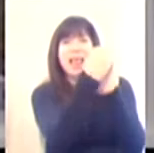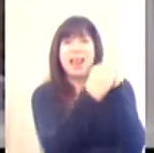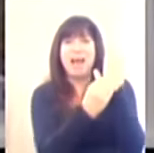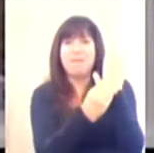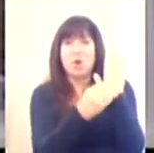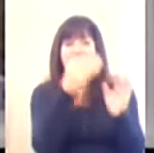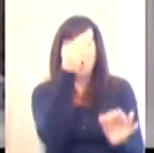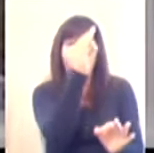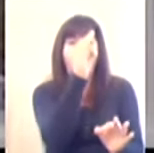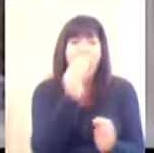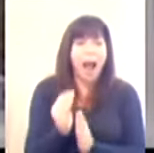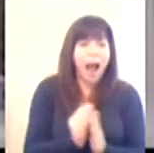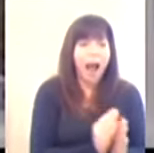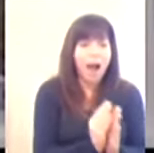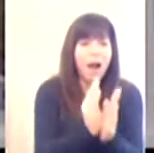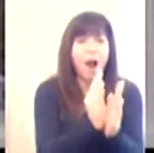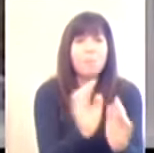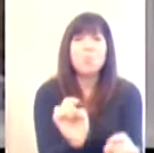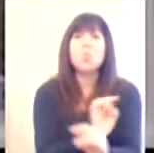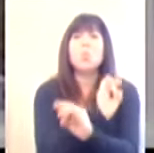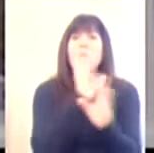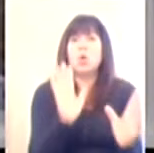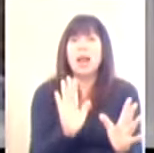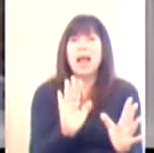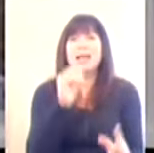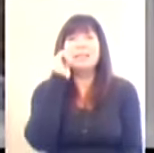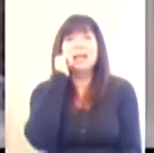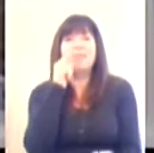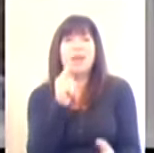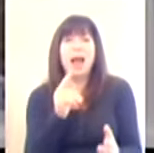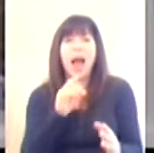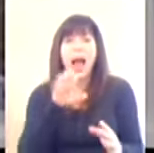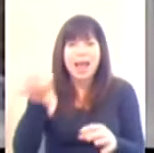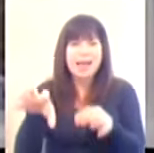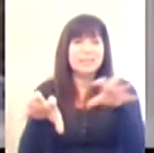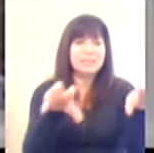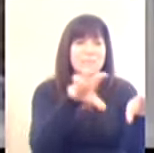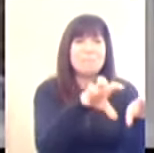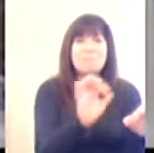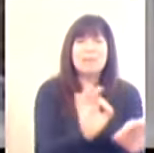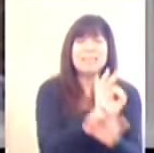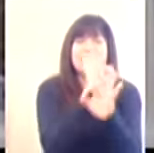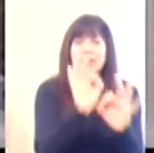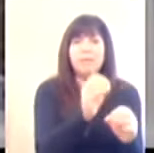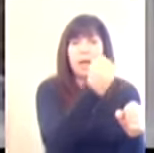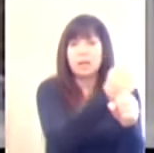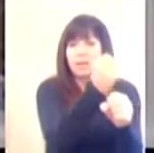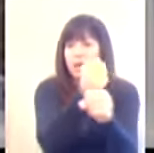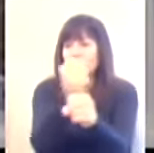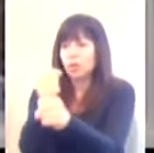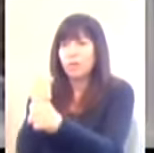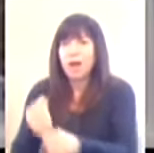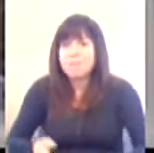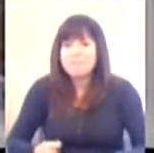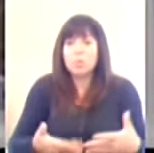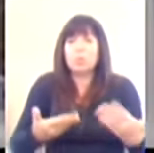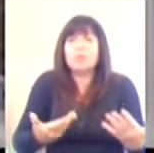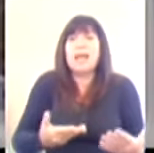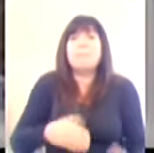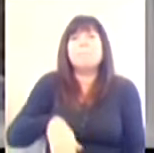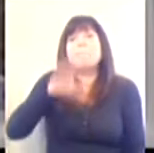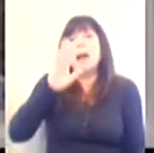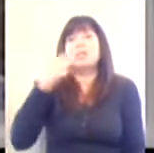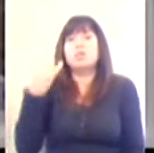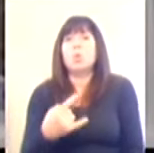hoja de ruta clara, basada en áreas específicas, donde debemos impulsar con mayor urgencia los proyectos